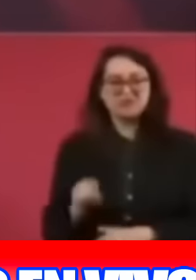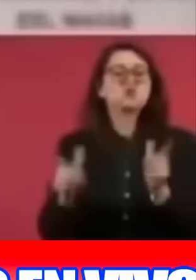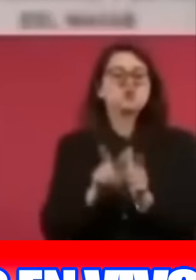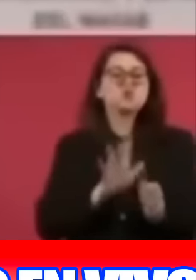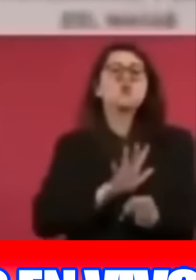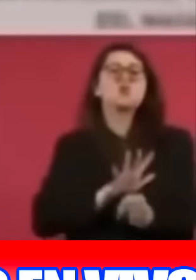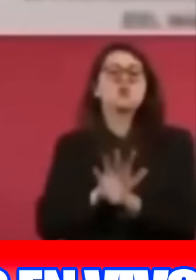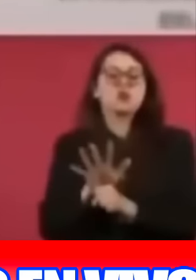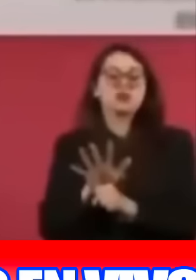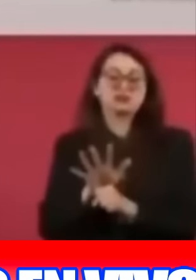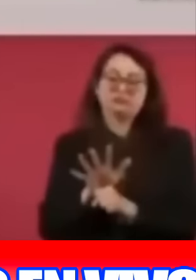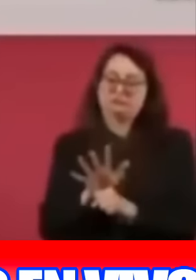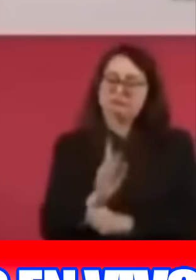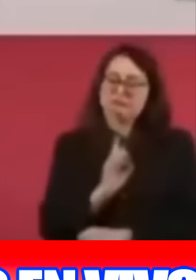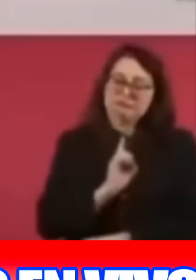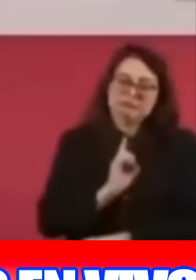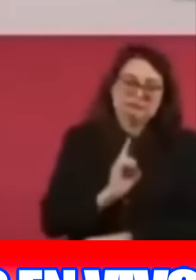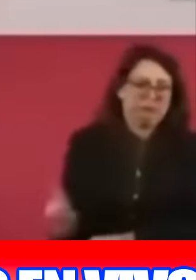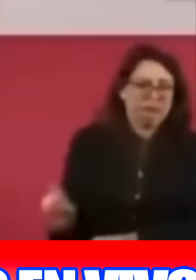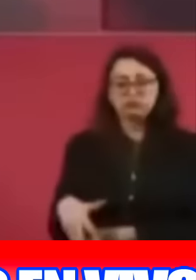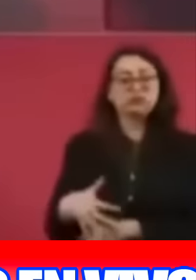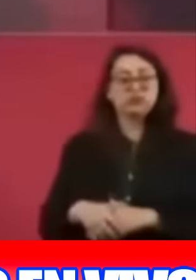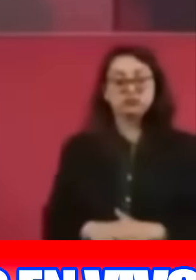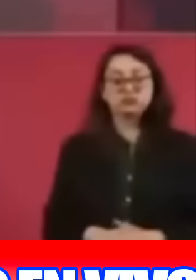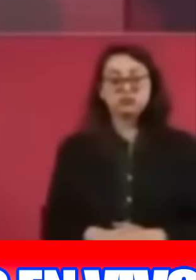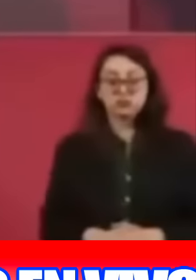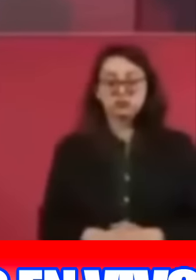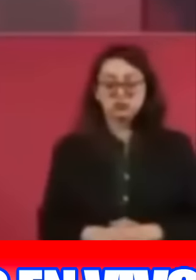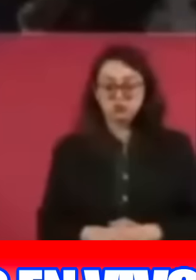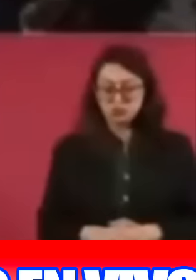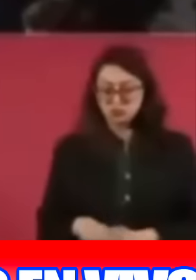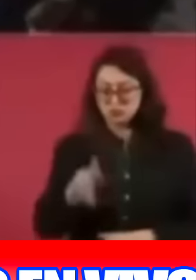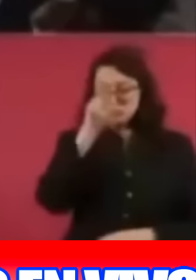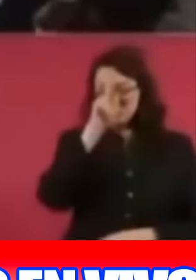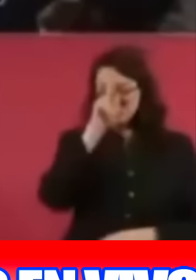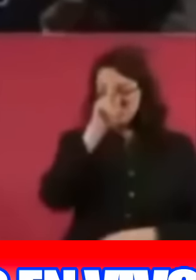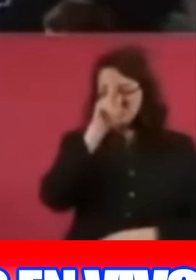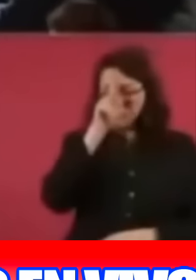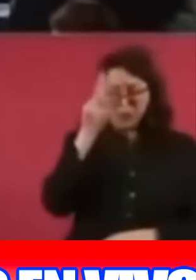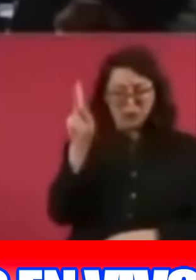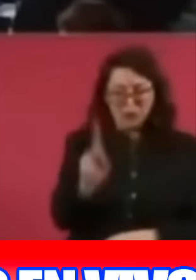a la ultraderecha, no más